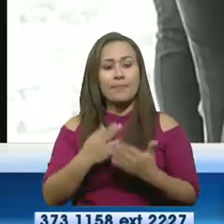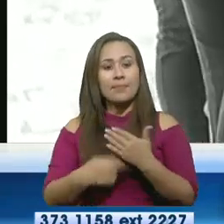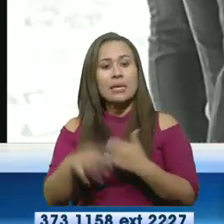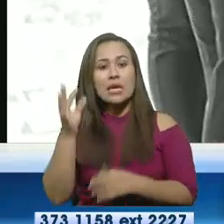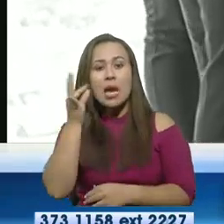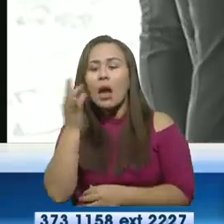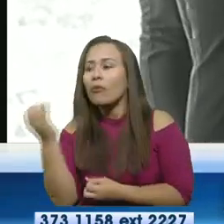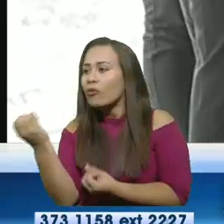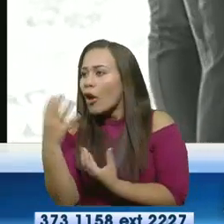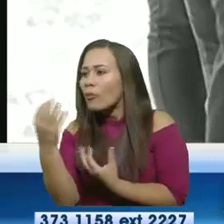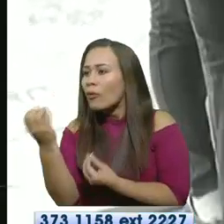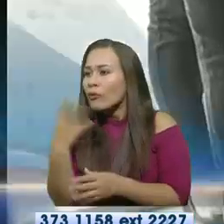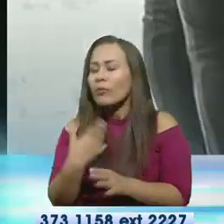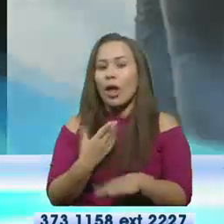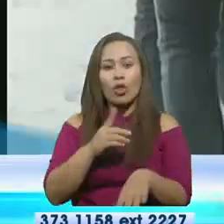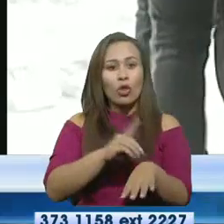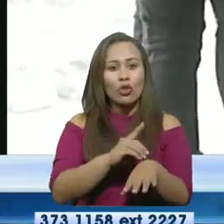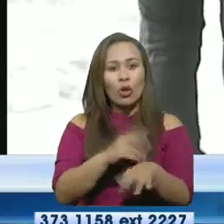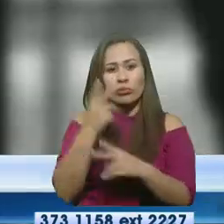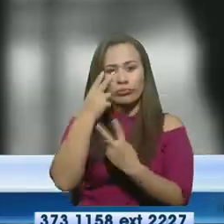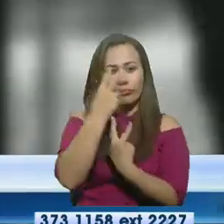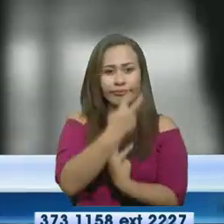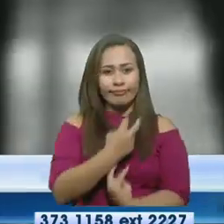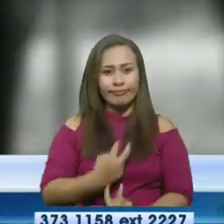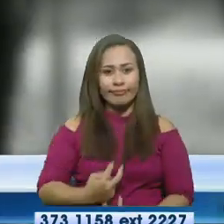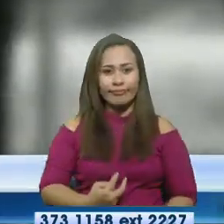y fue examinada